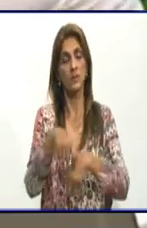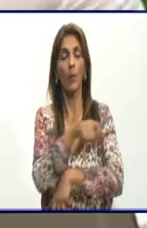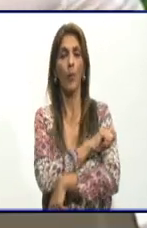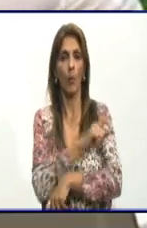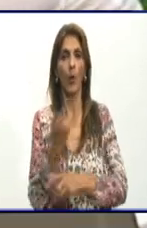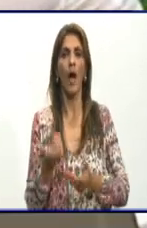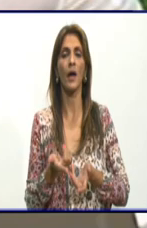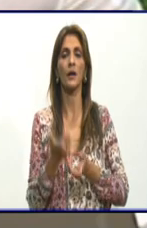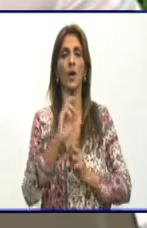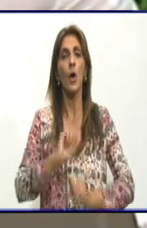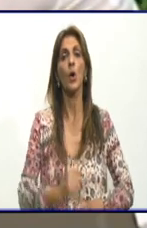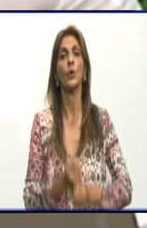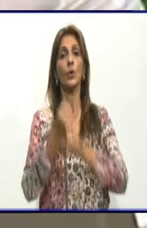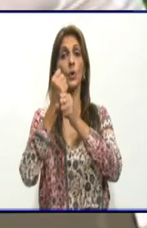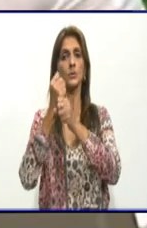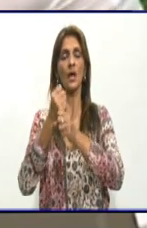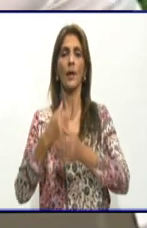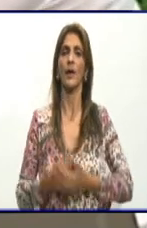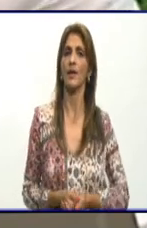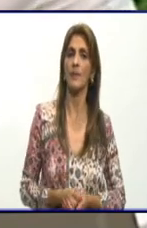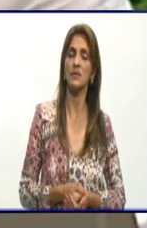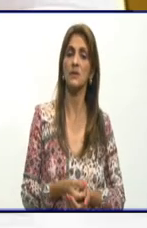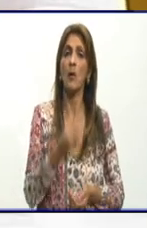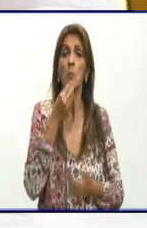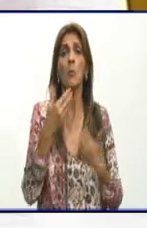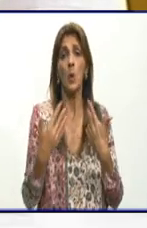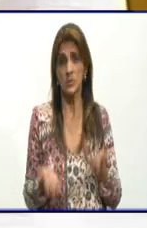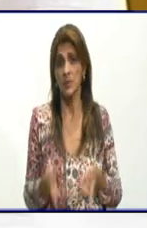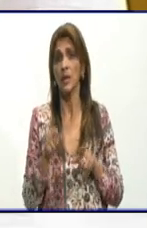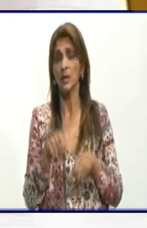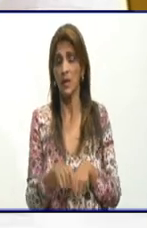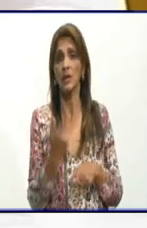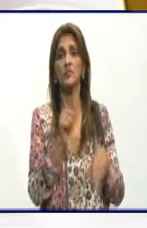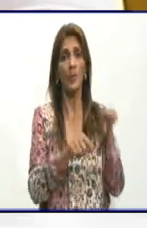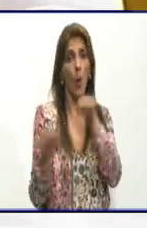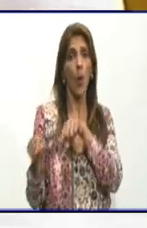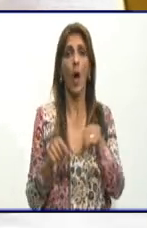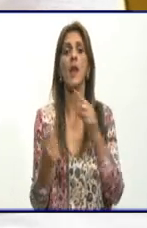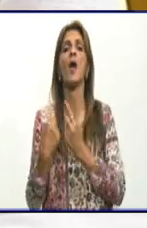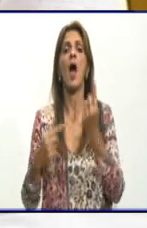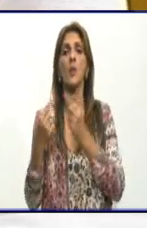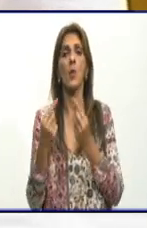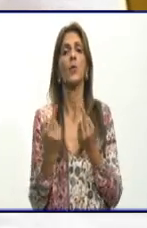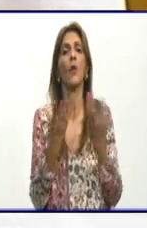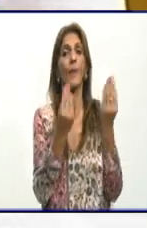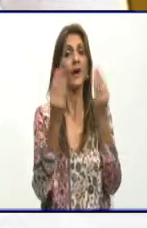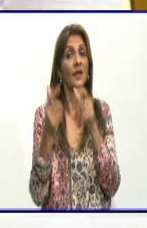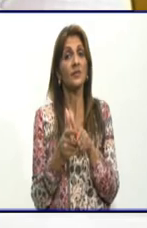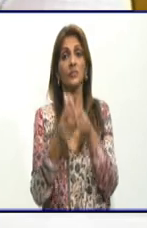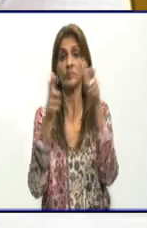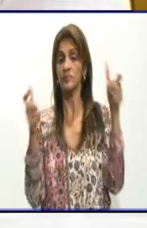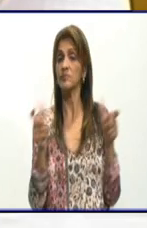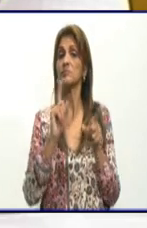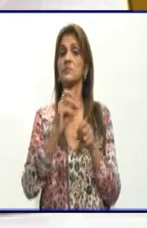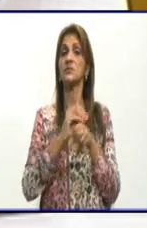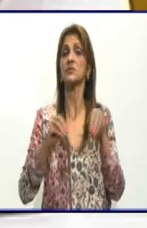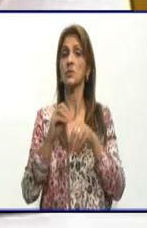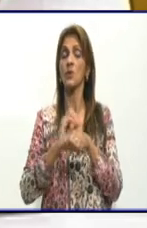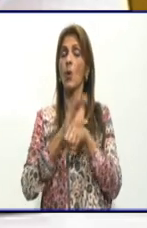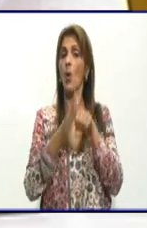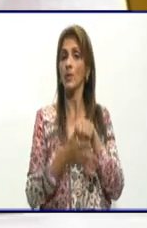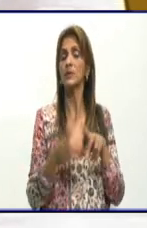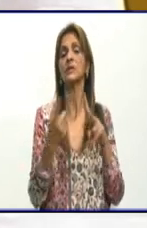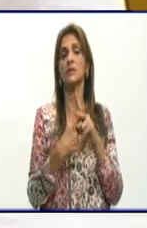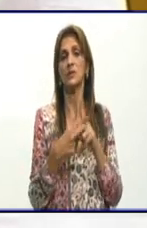coincida la aparición de la COVID y coincida también la aparición de foco. Entonces, ojo, está orientado por el